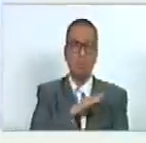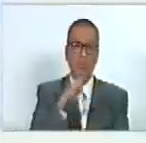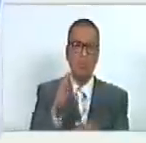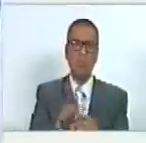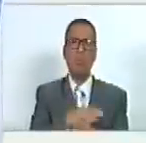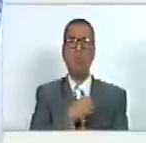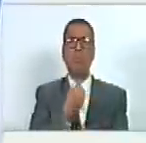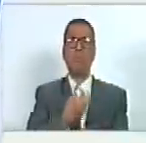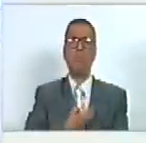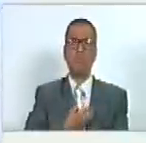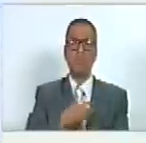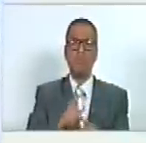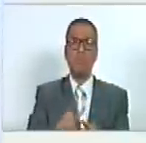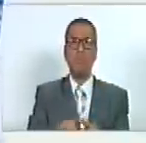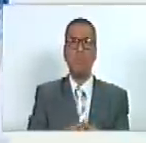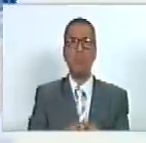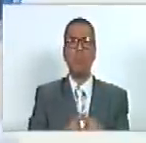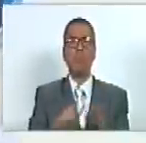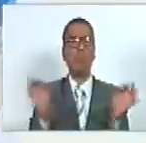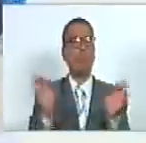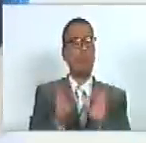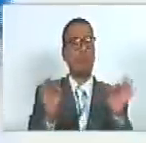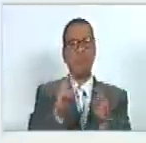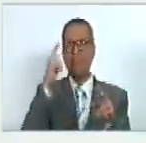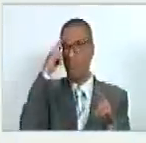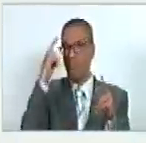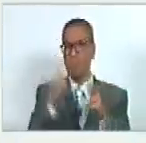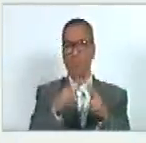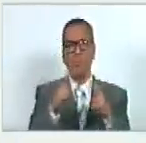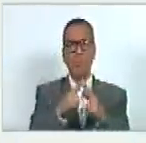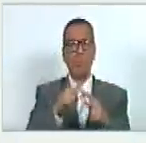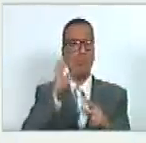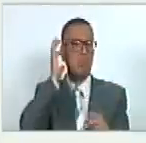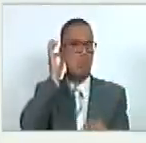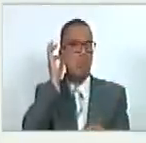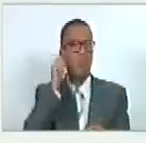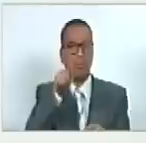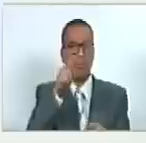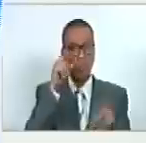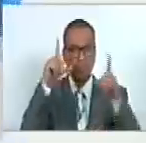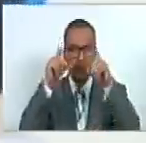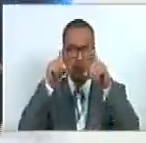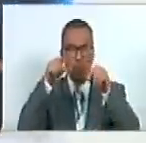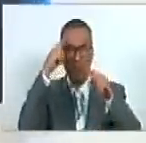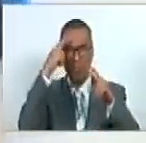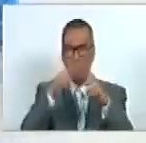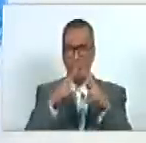Nadie sabe quién es esa señora.